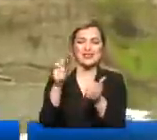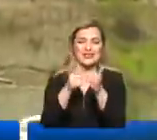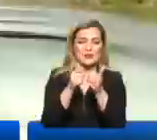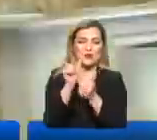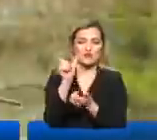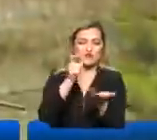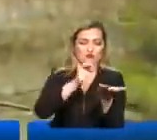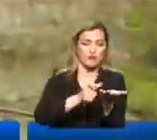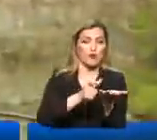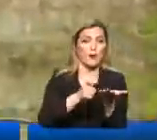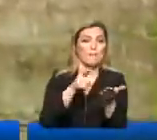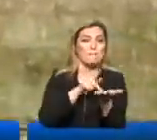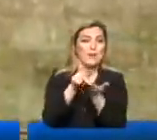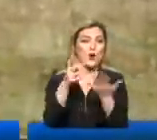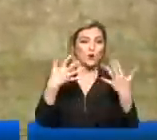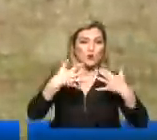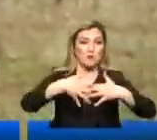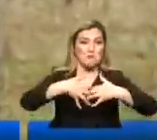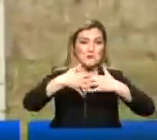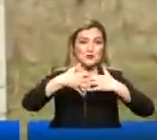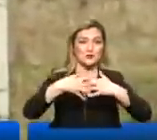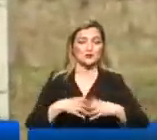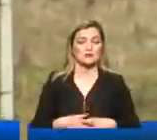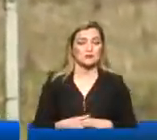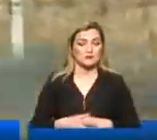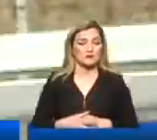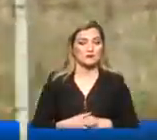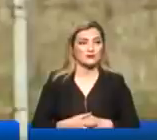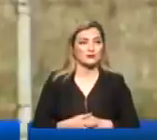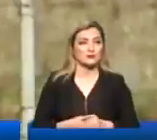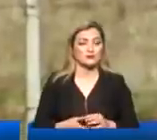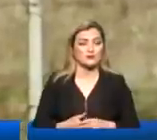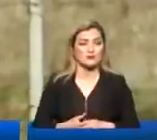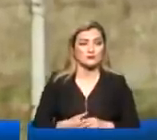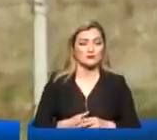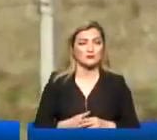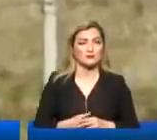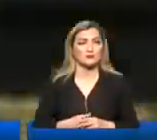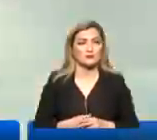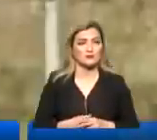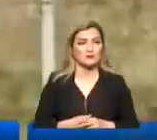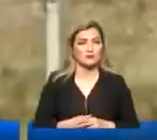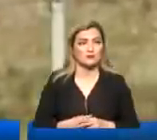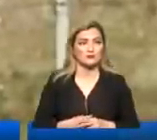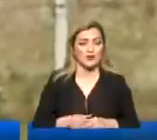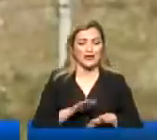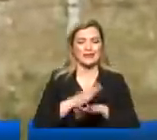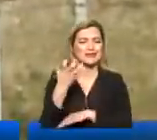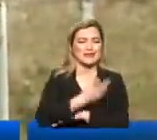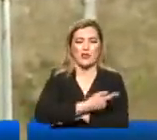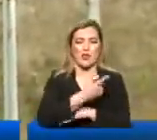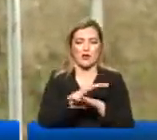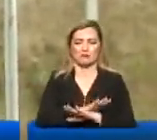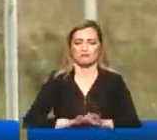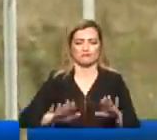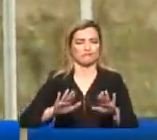pago automático. Y en ese momento ya está cerrado completamente el ciclo.